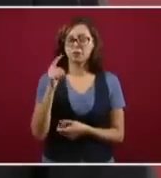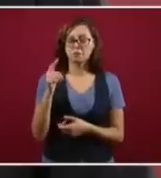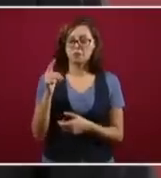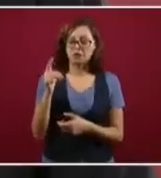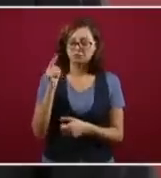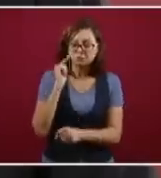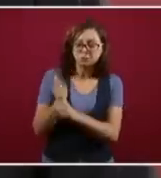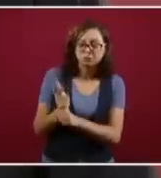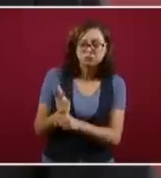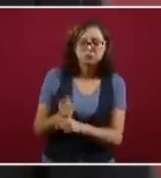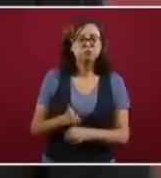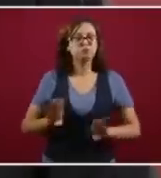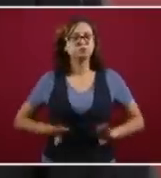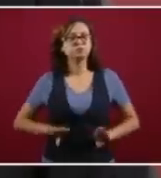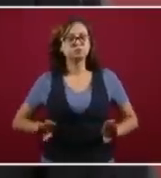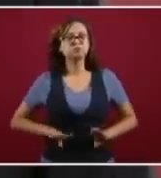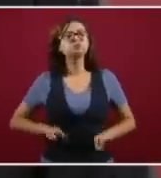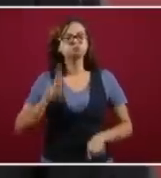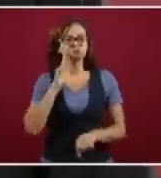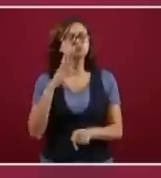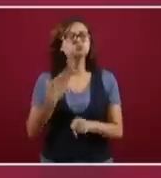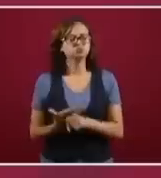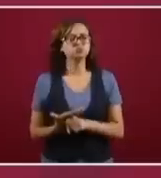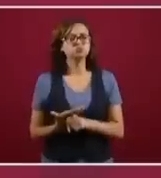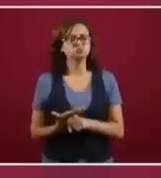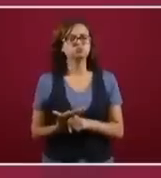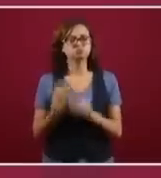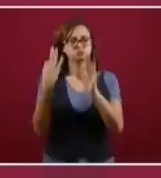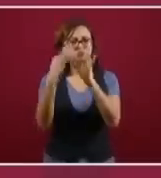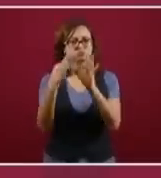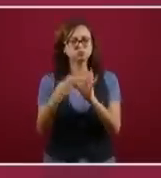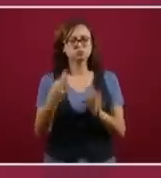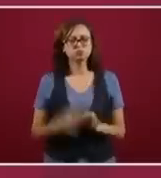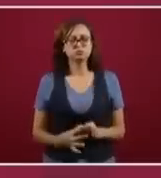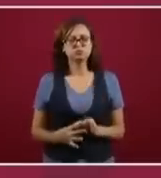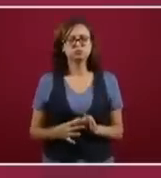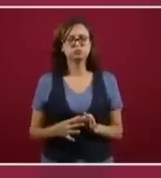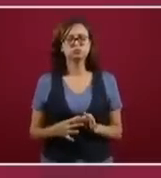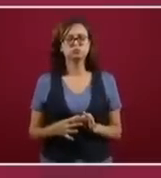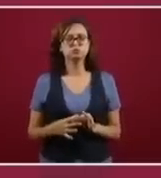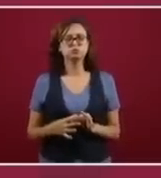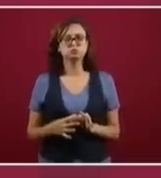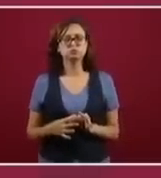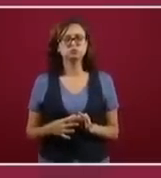una actitud de responsabilidad y de